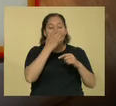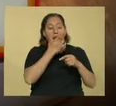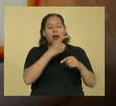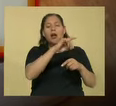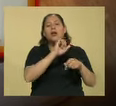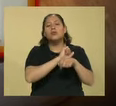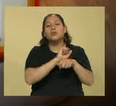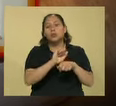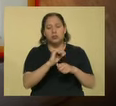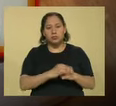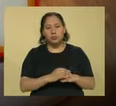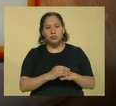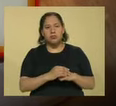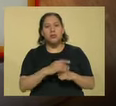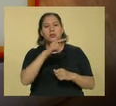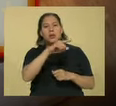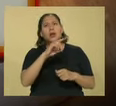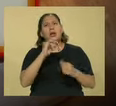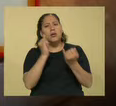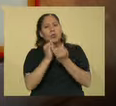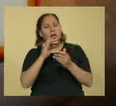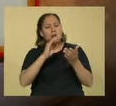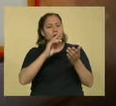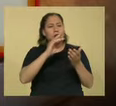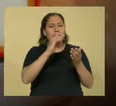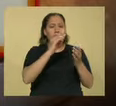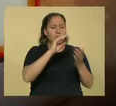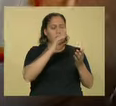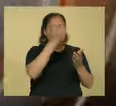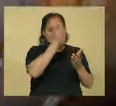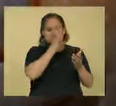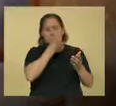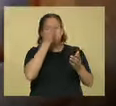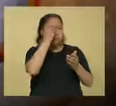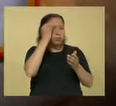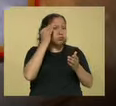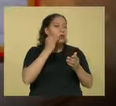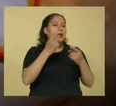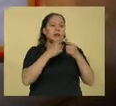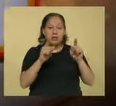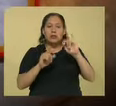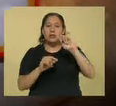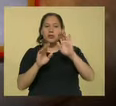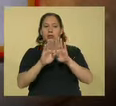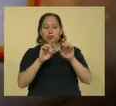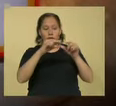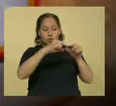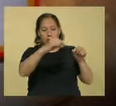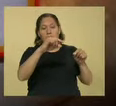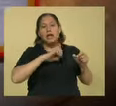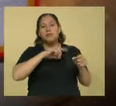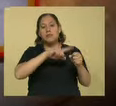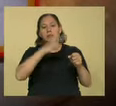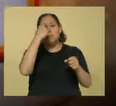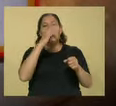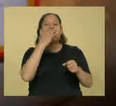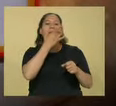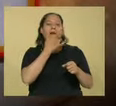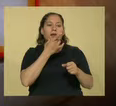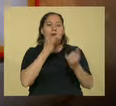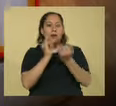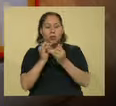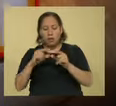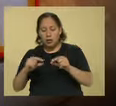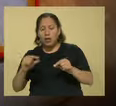más suaves. Además, lo aplicas de otra forma, con otros utensilios, el del rostro. Sí, claro, con espátulas especiales para el rostro, igual que